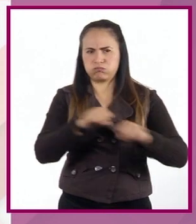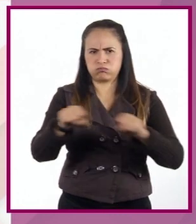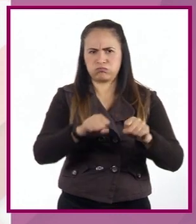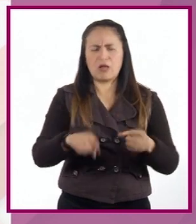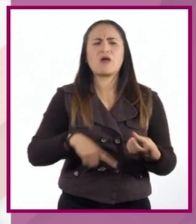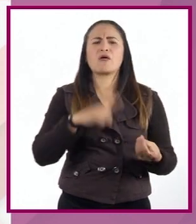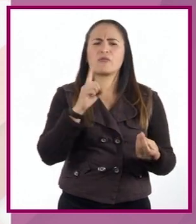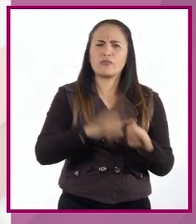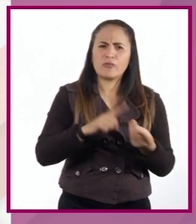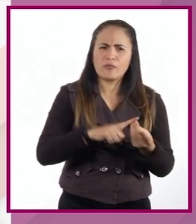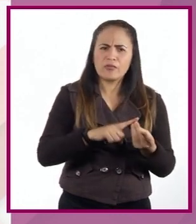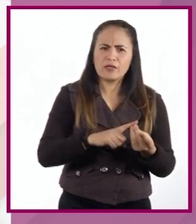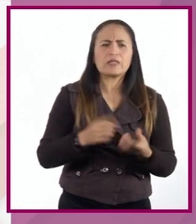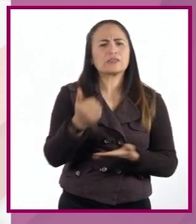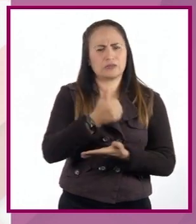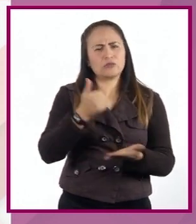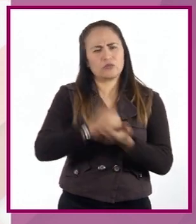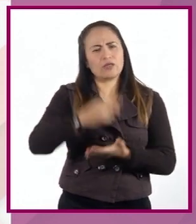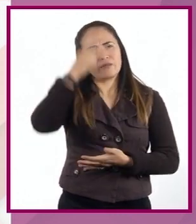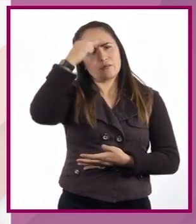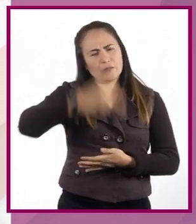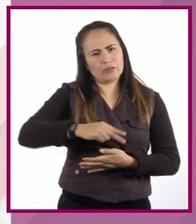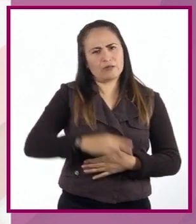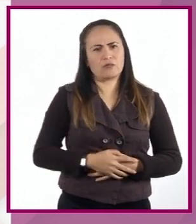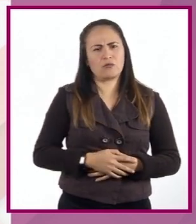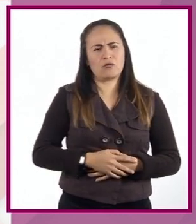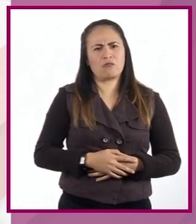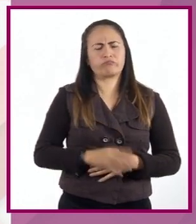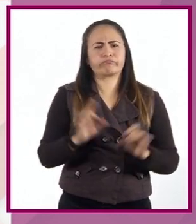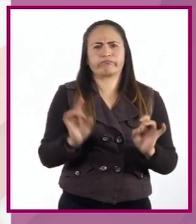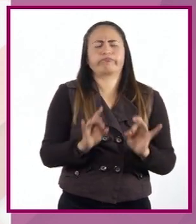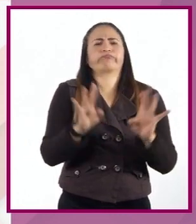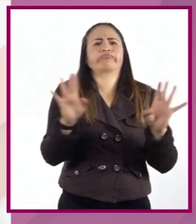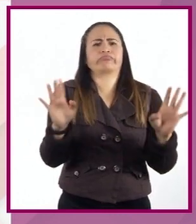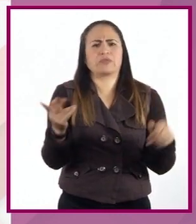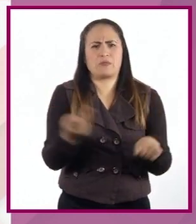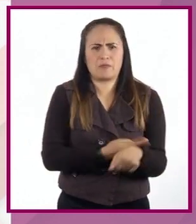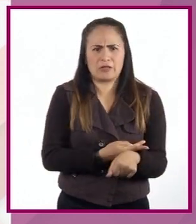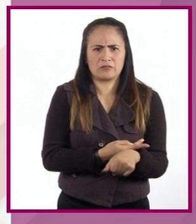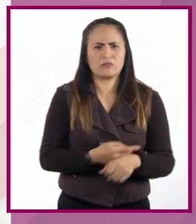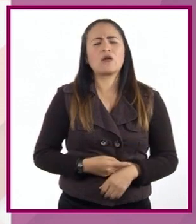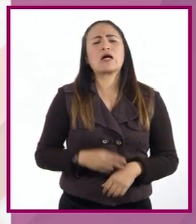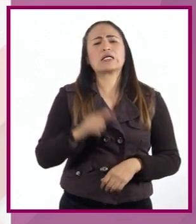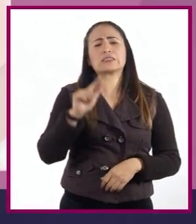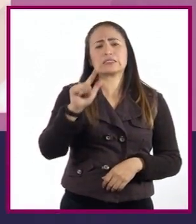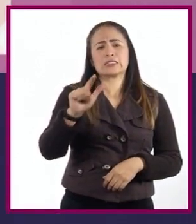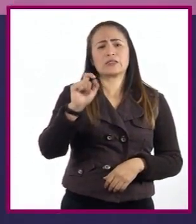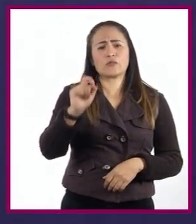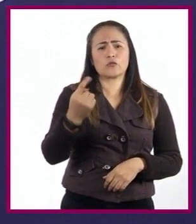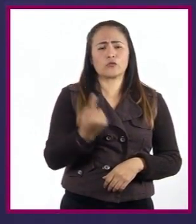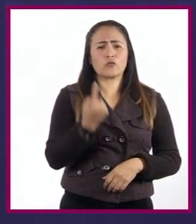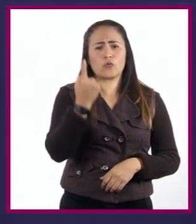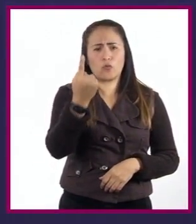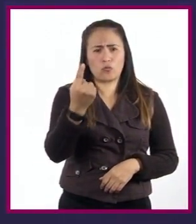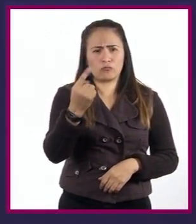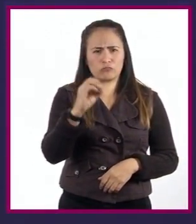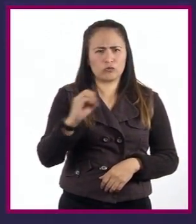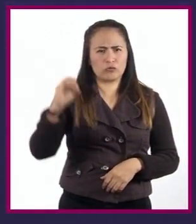fue? En la Ciudad de México. ¿Cómo se dio? Con una magnitud de 7.1